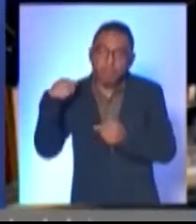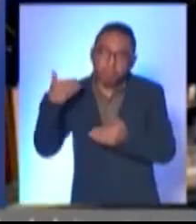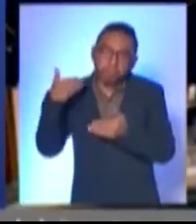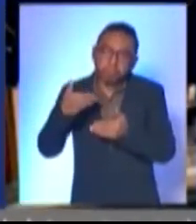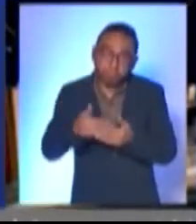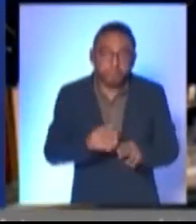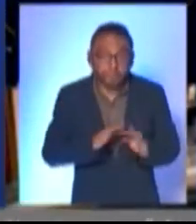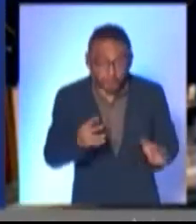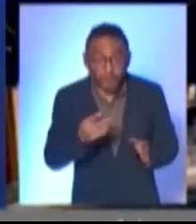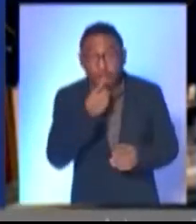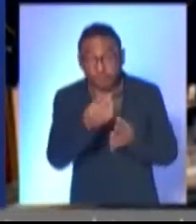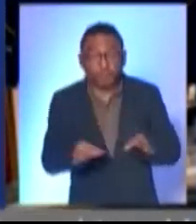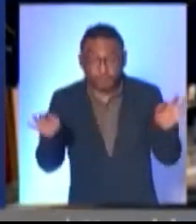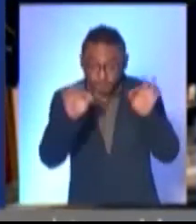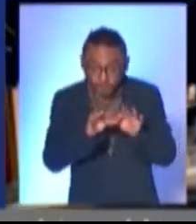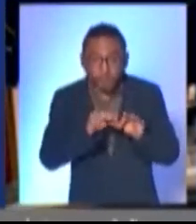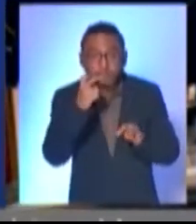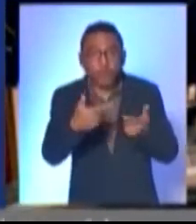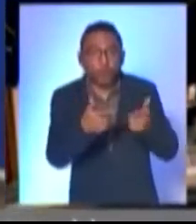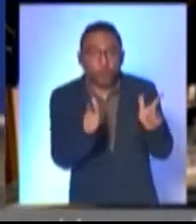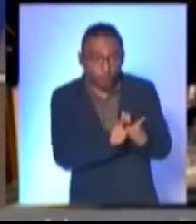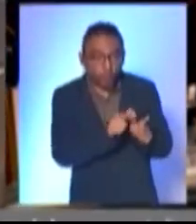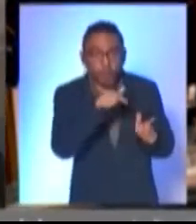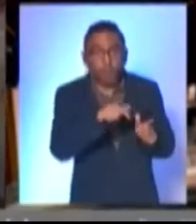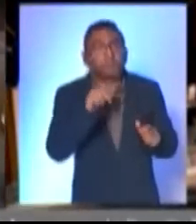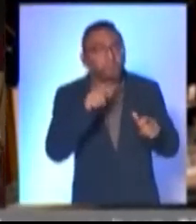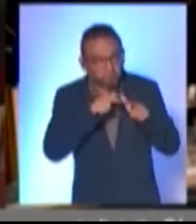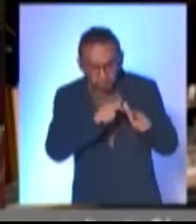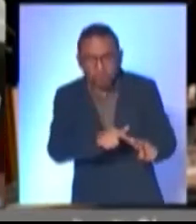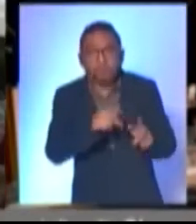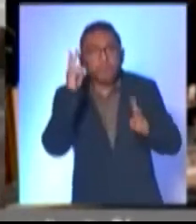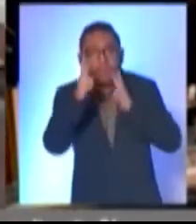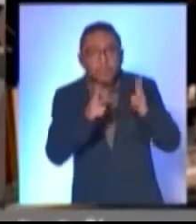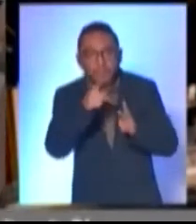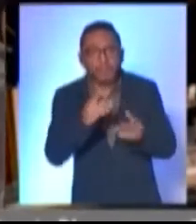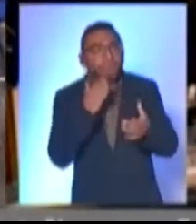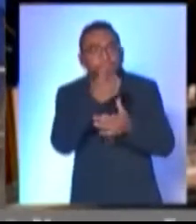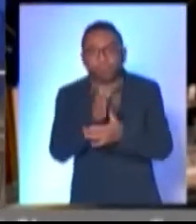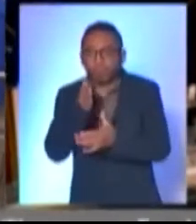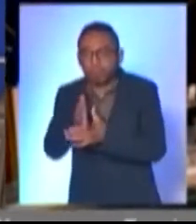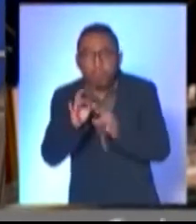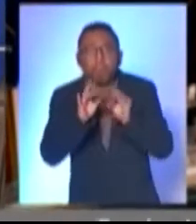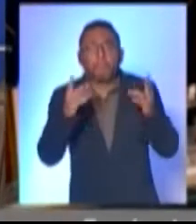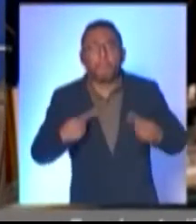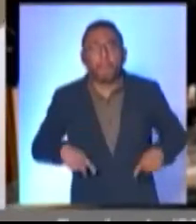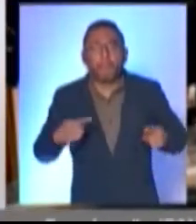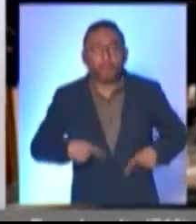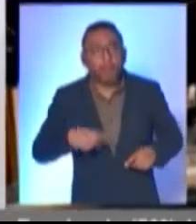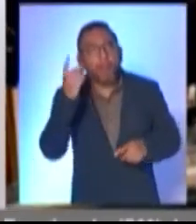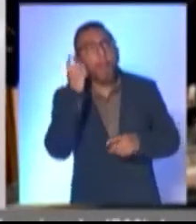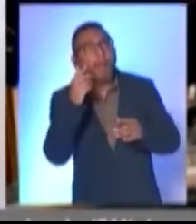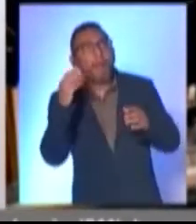Es importante resaltar que las brigadas Correcaminos continuarán las visitas domiciliarias para personas en situación de postración